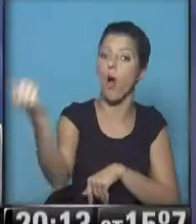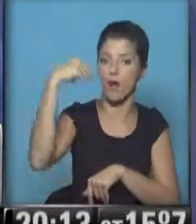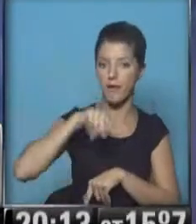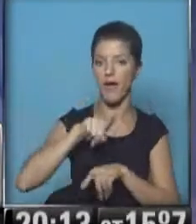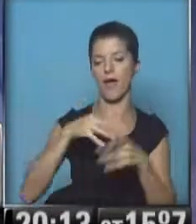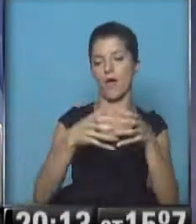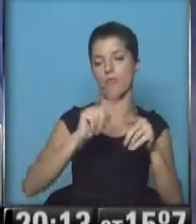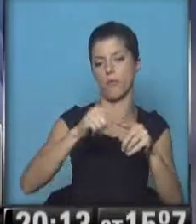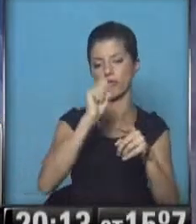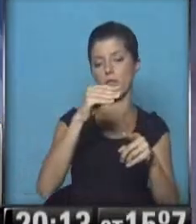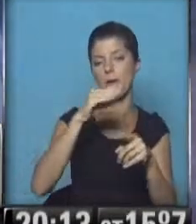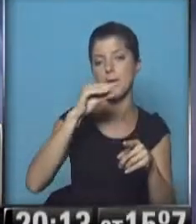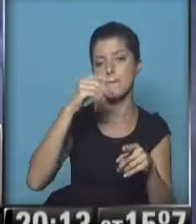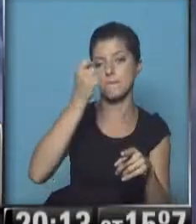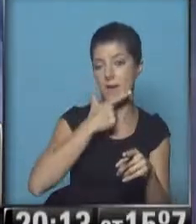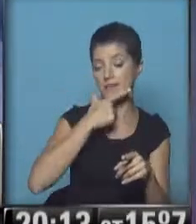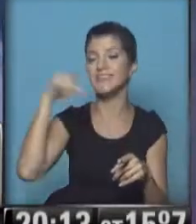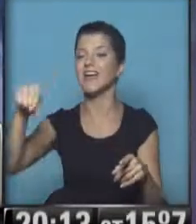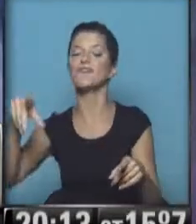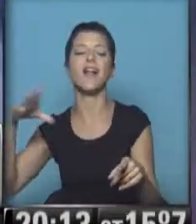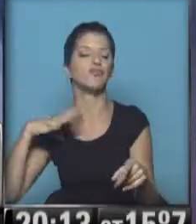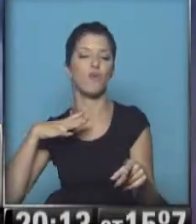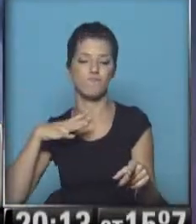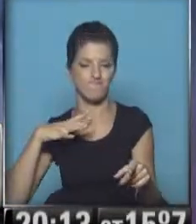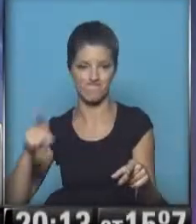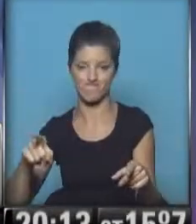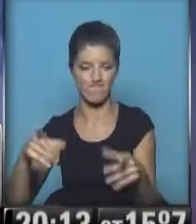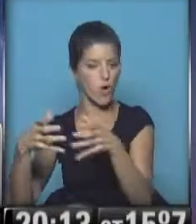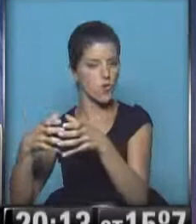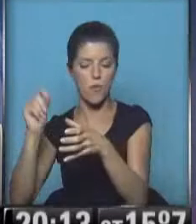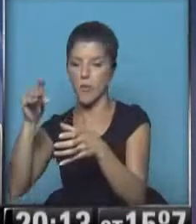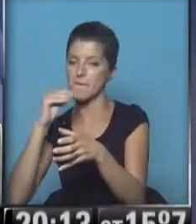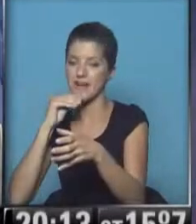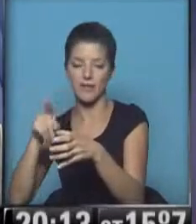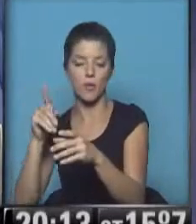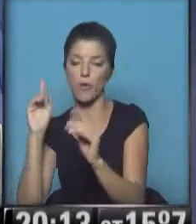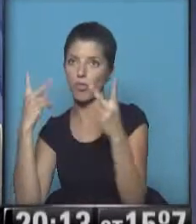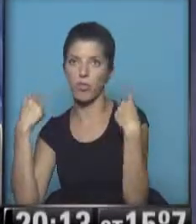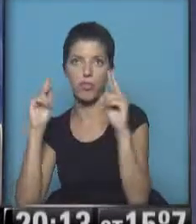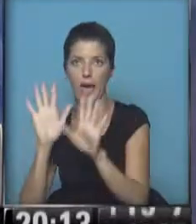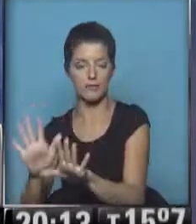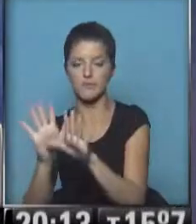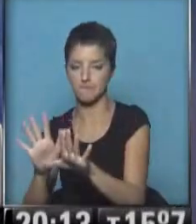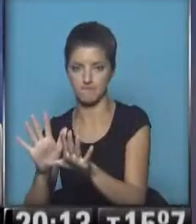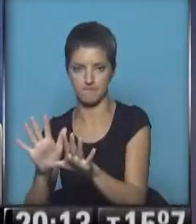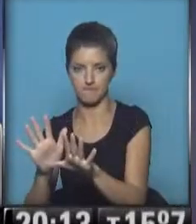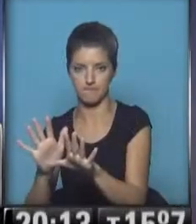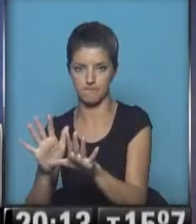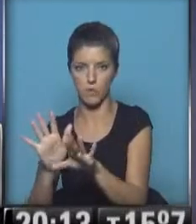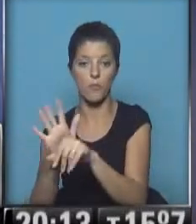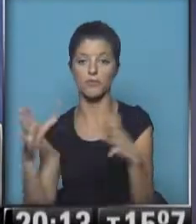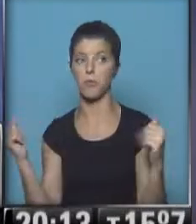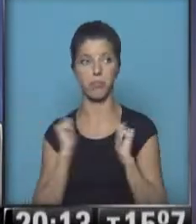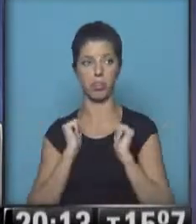y ahí a massa le faltó iniciativa política se quedó dormido en los laureles se quedó sentado